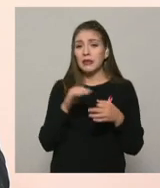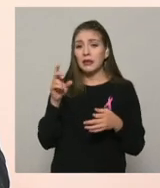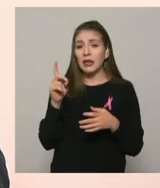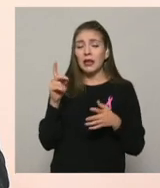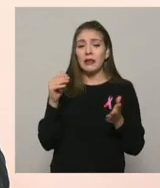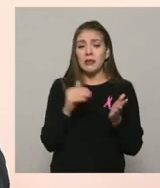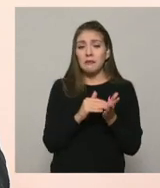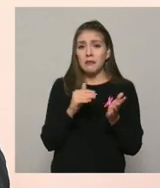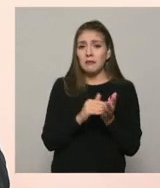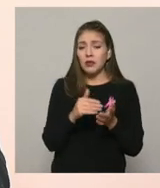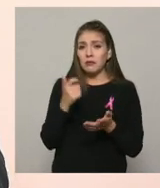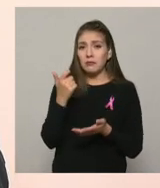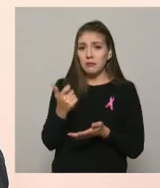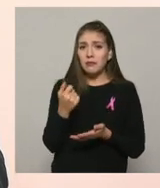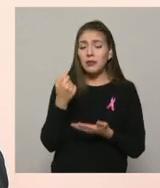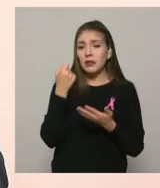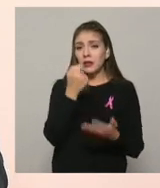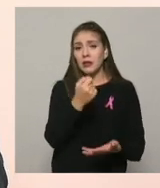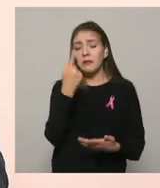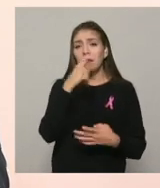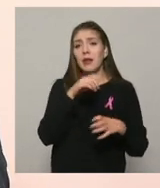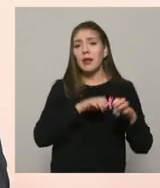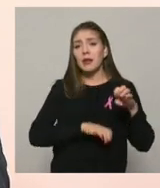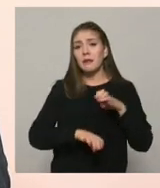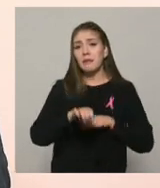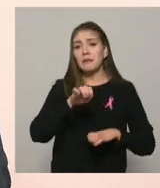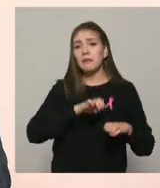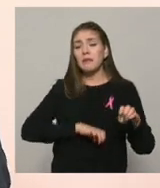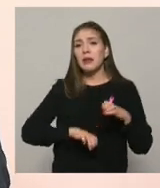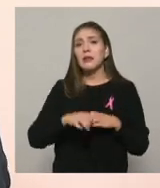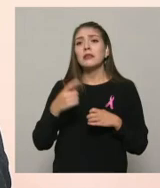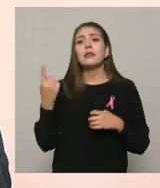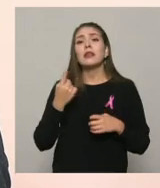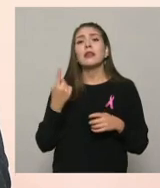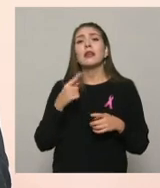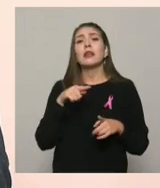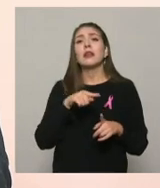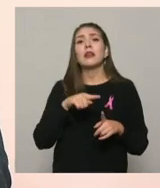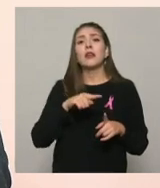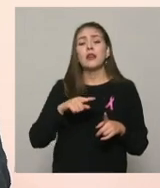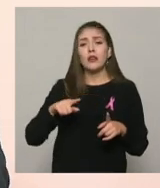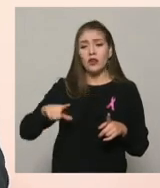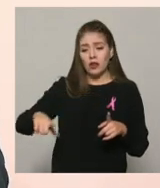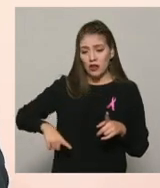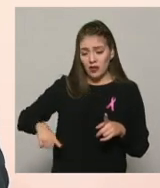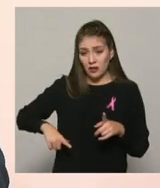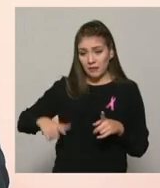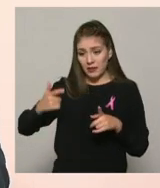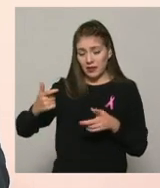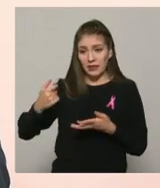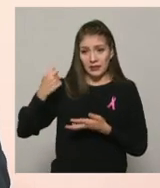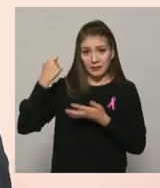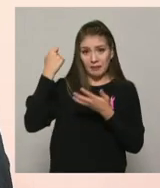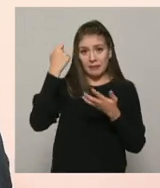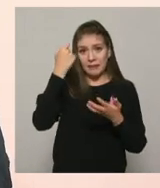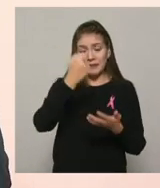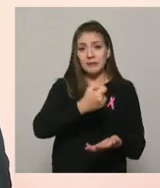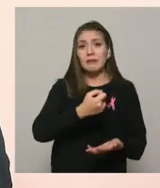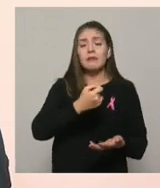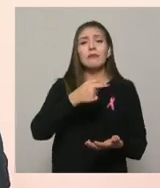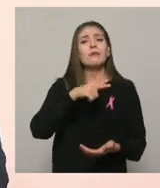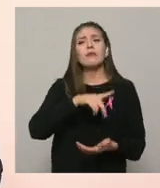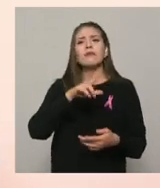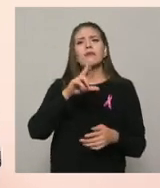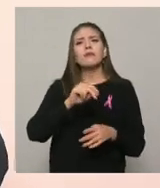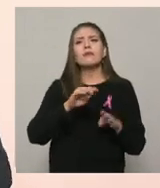pesos para empresas a fondo perdido, es decir, en el que el gobierno que destinaba esos recursos ni siquiera